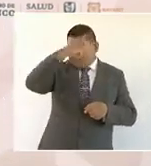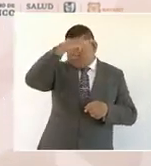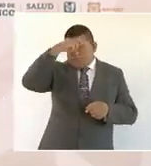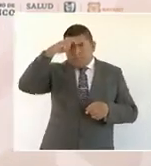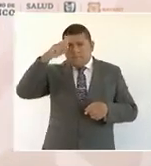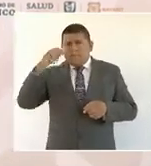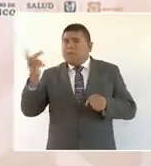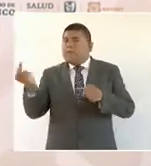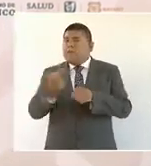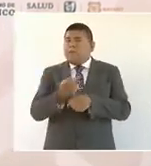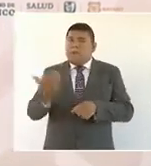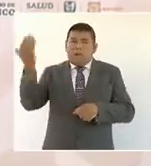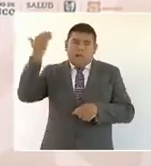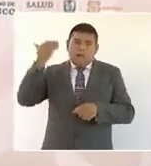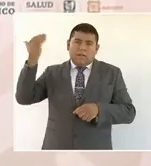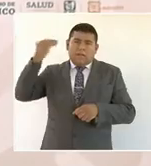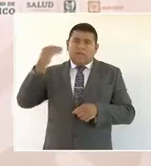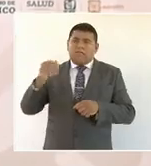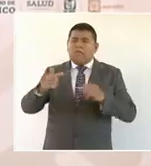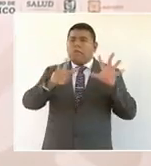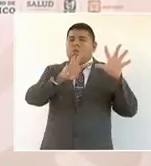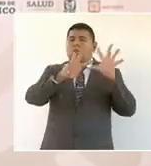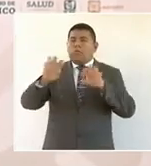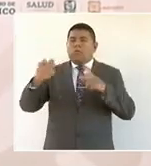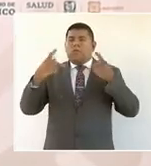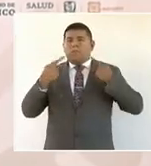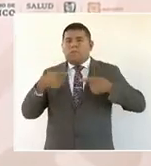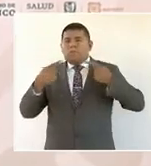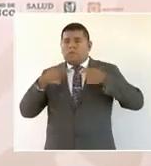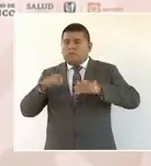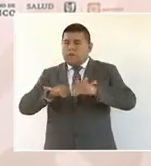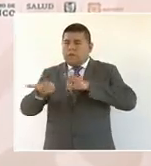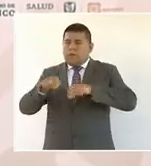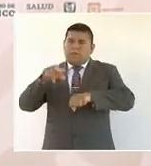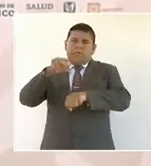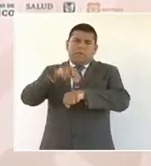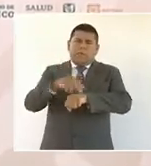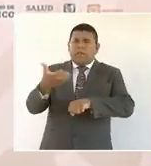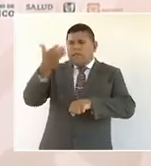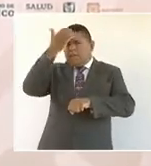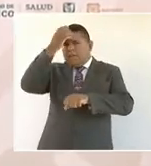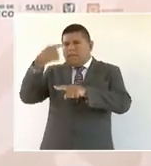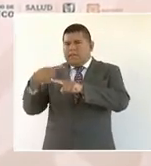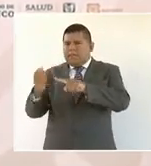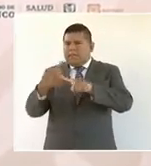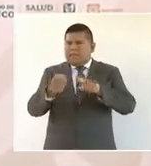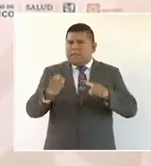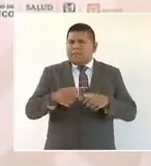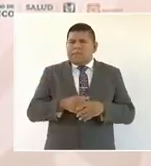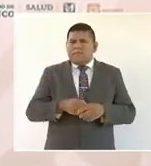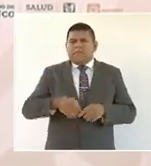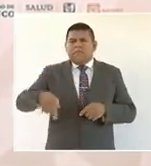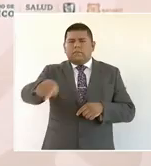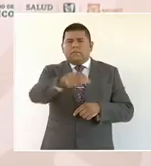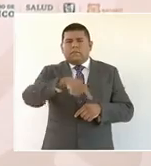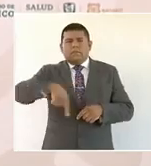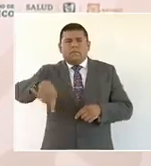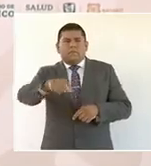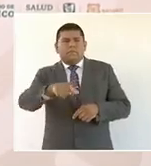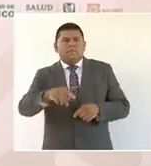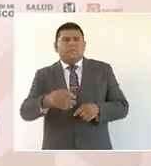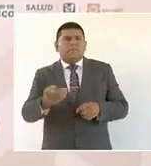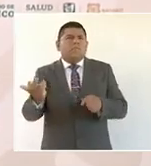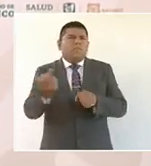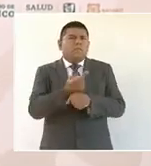Aquí habían como 800 trabajadores de la salud en Nayarit que estaban